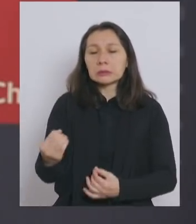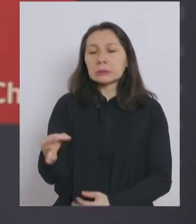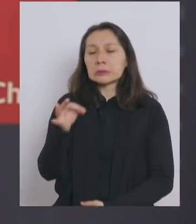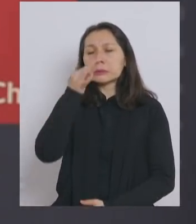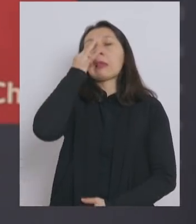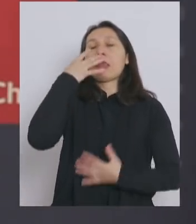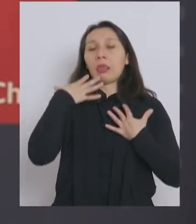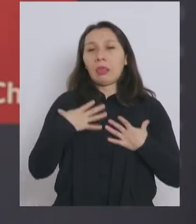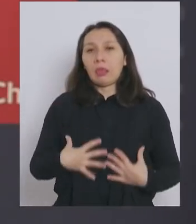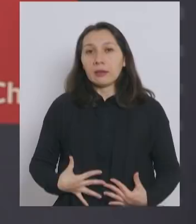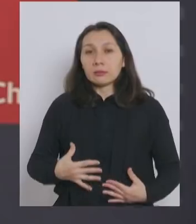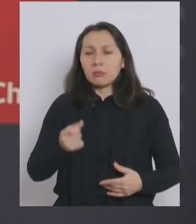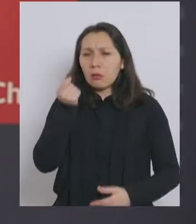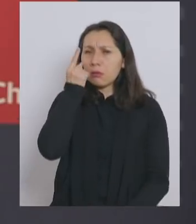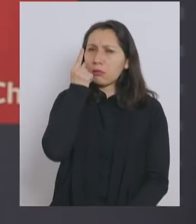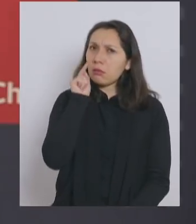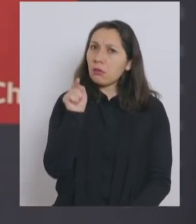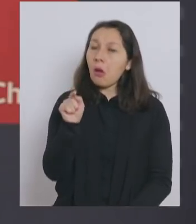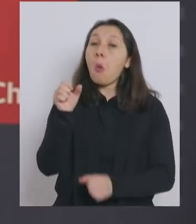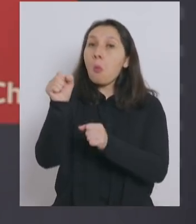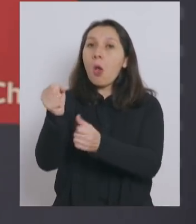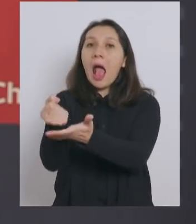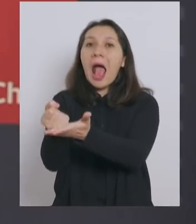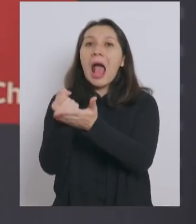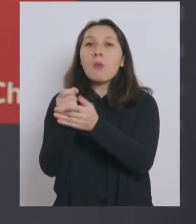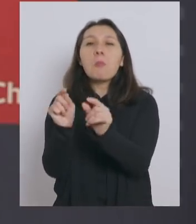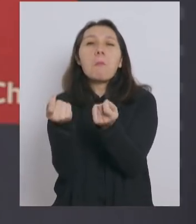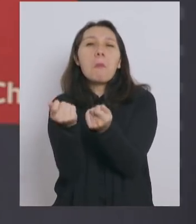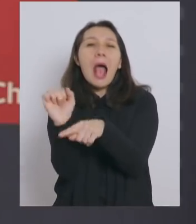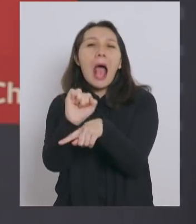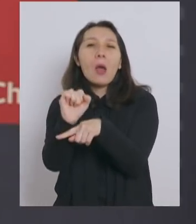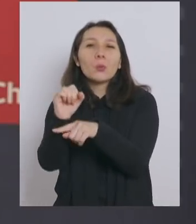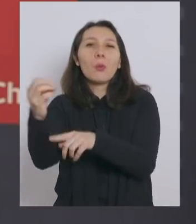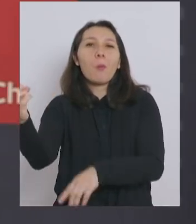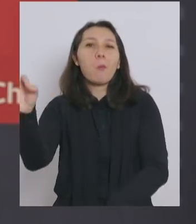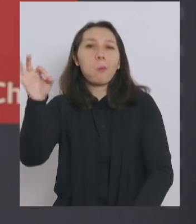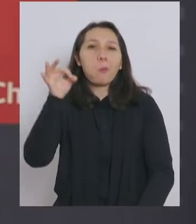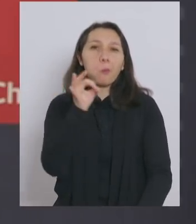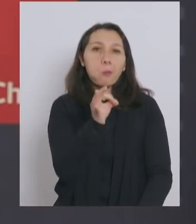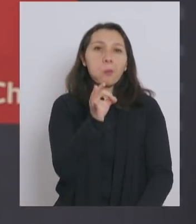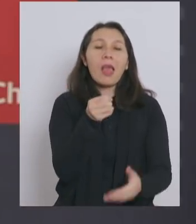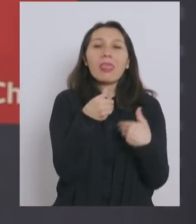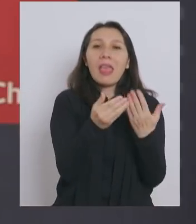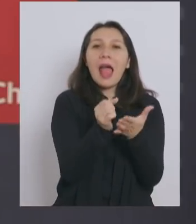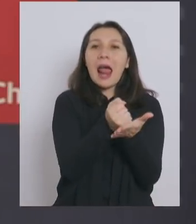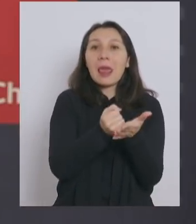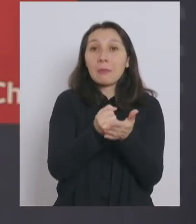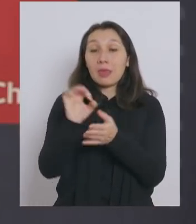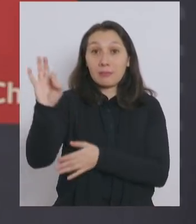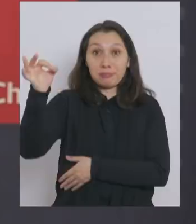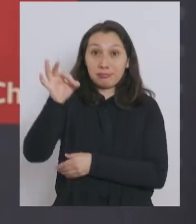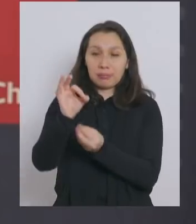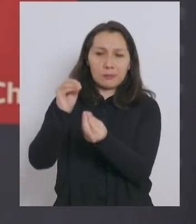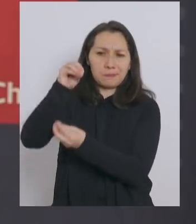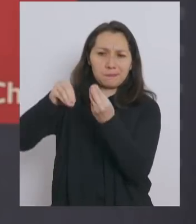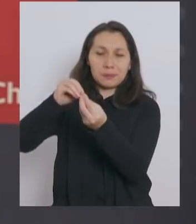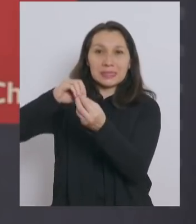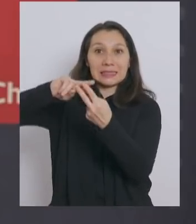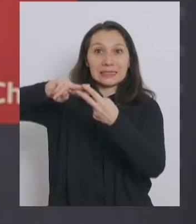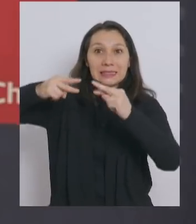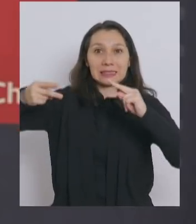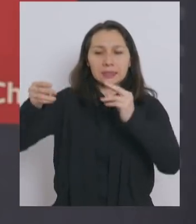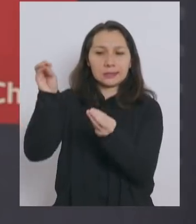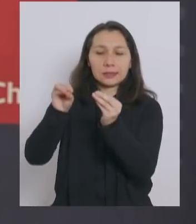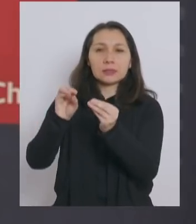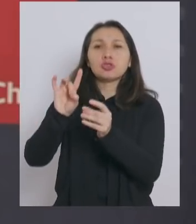más adelante a darse cuenta que podían ser vehículos para transportar medicamentos. Entonces modificaron los adenovirus genéticamente, dejaron